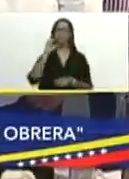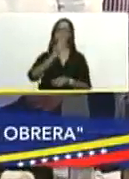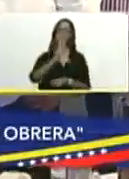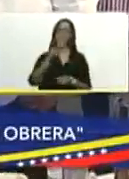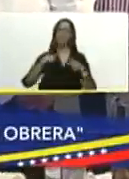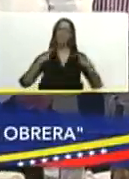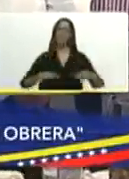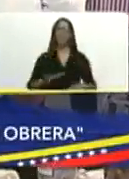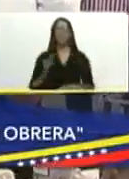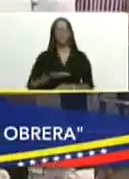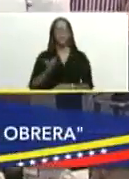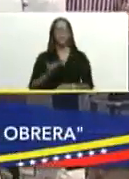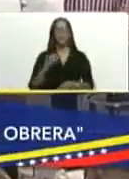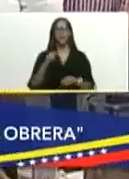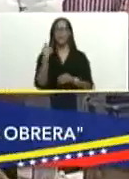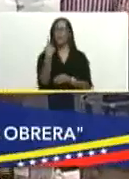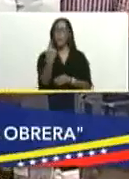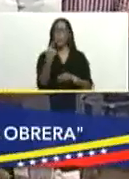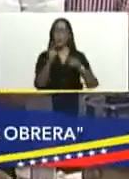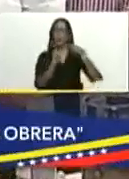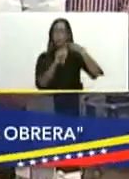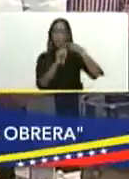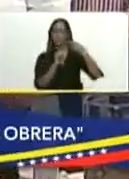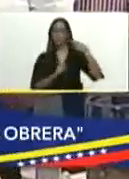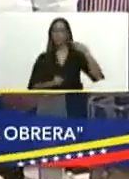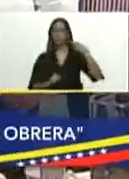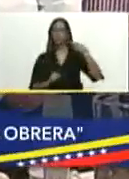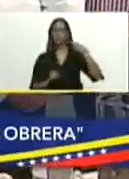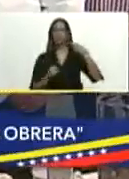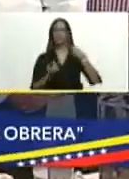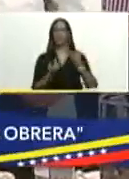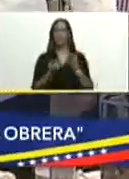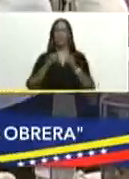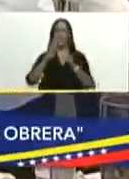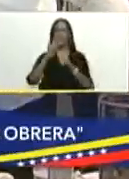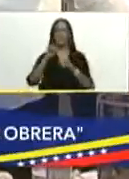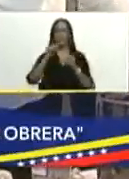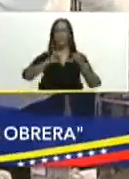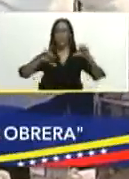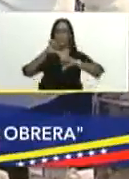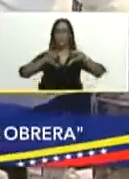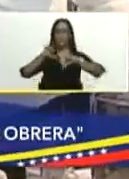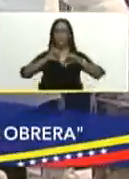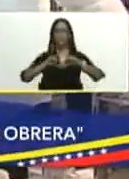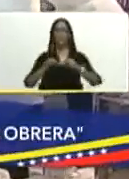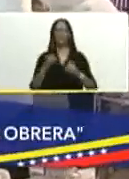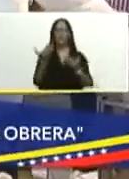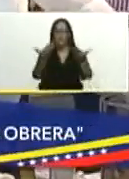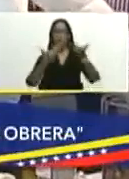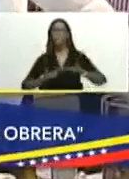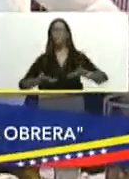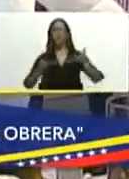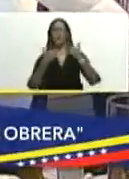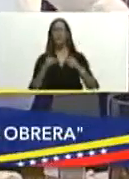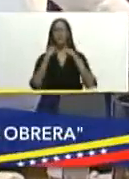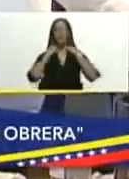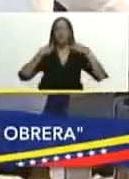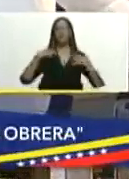son vitales para esto una de estas es el la magnecita o el carbonato de Magnesio que lo estamos trayendo